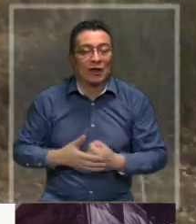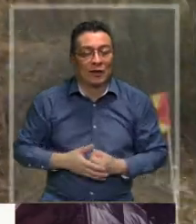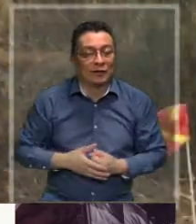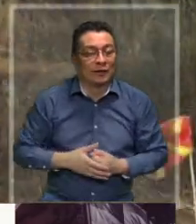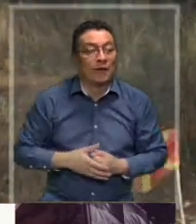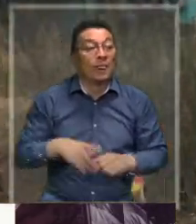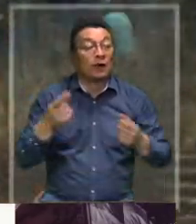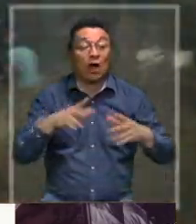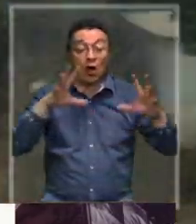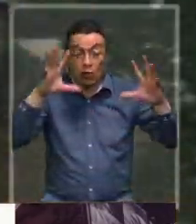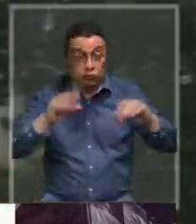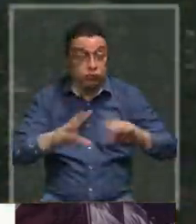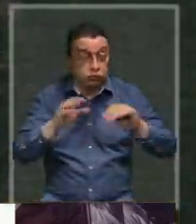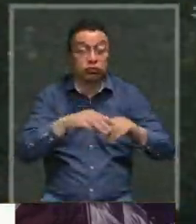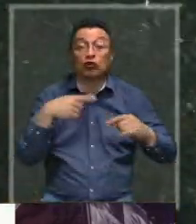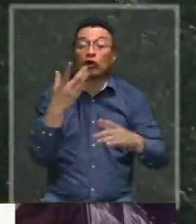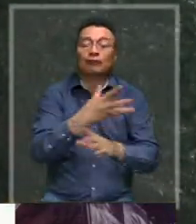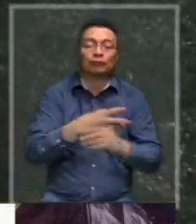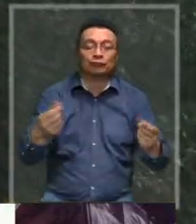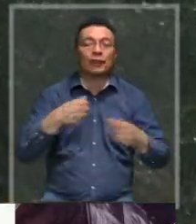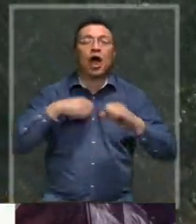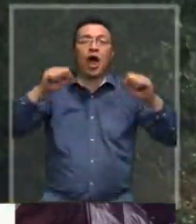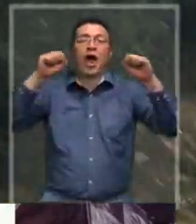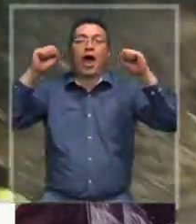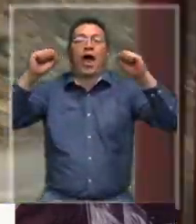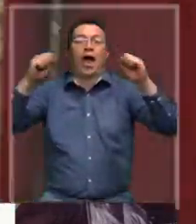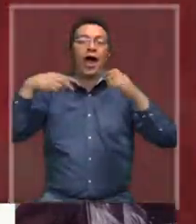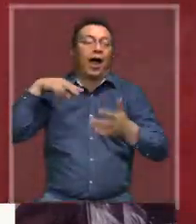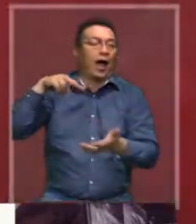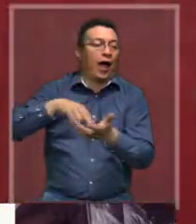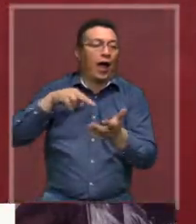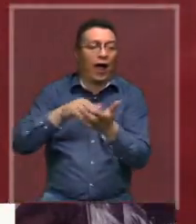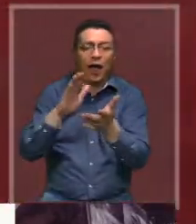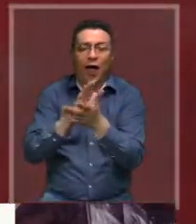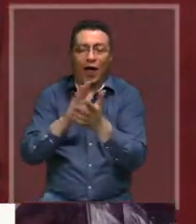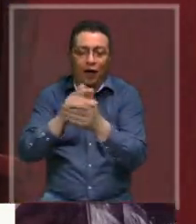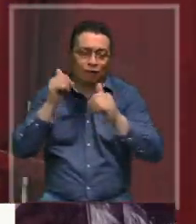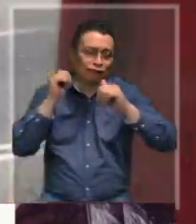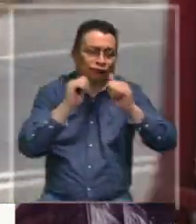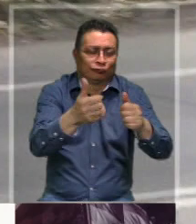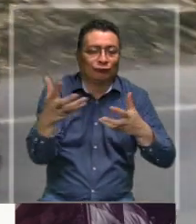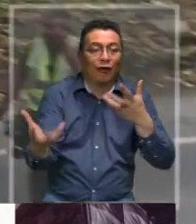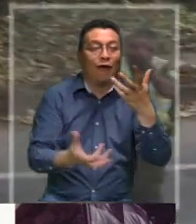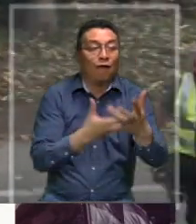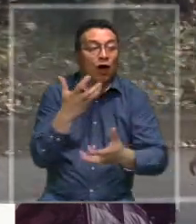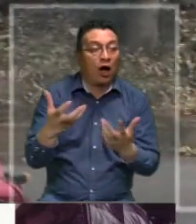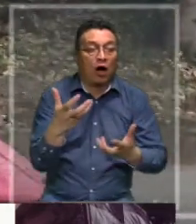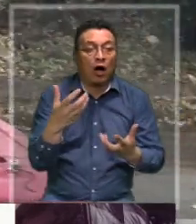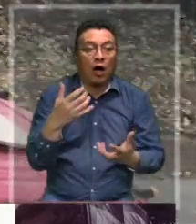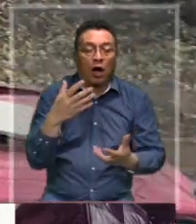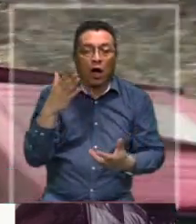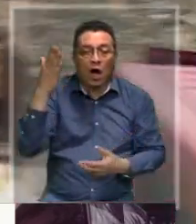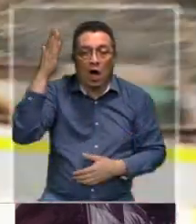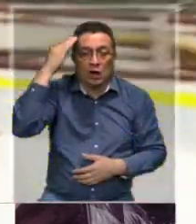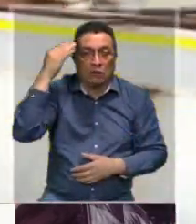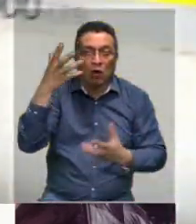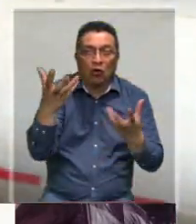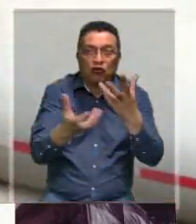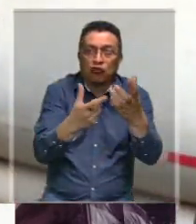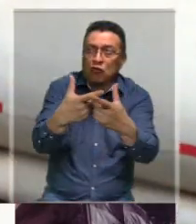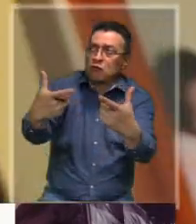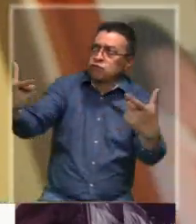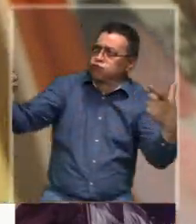lo apagamos todos aplaudimos porque dijimos somos capaces de enfrentar el fuego, pero nunca pensamos que se le iba a venir tan fuerte